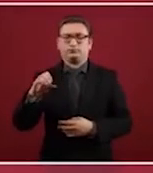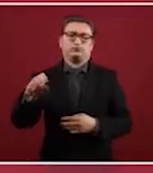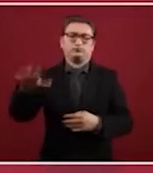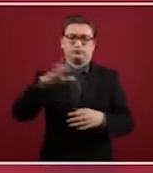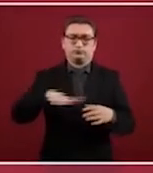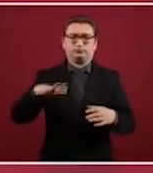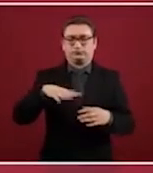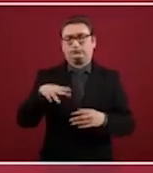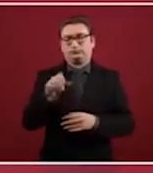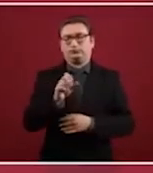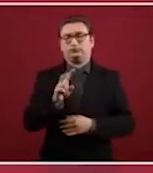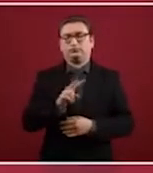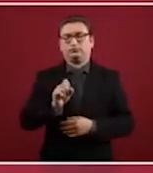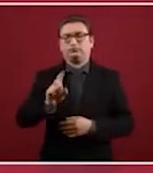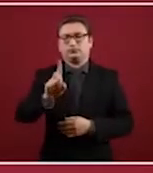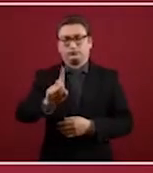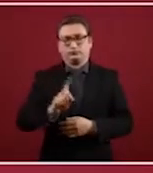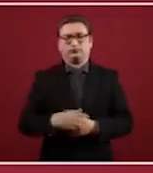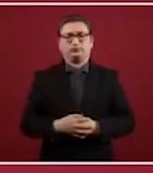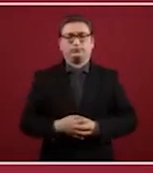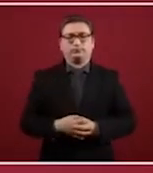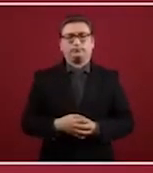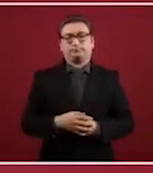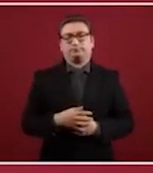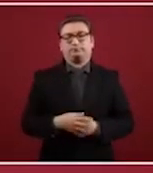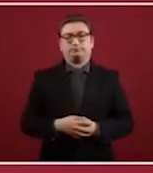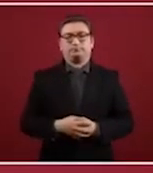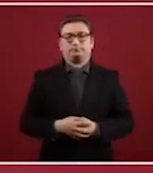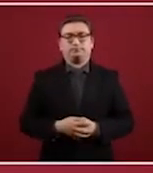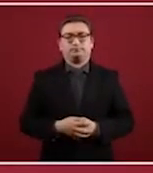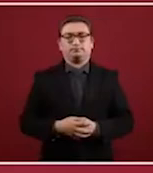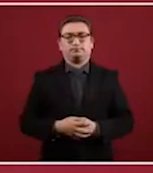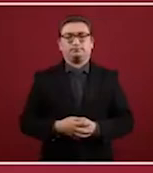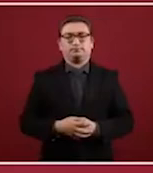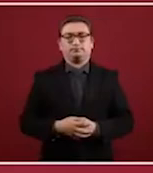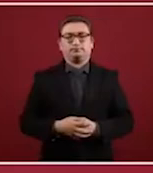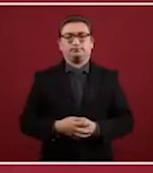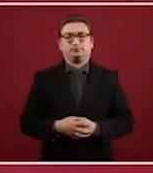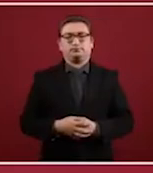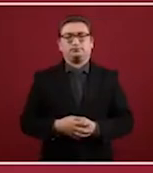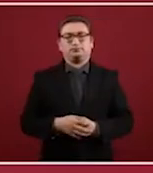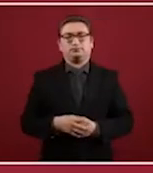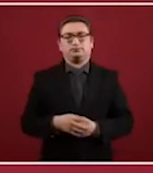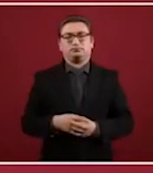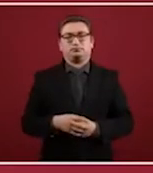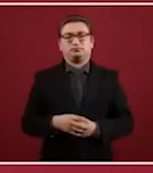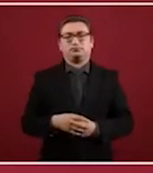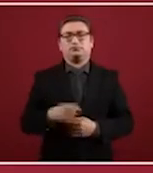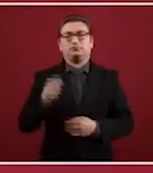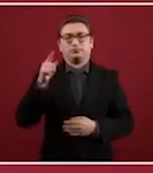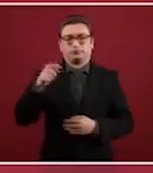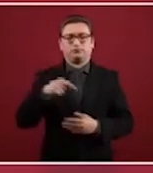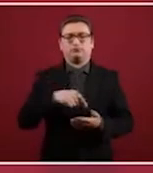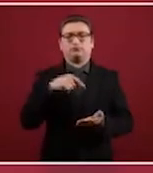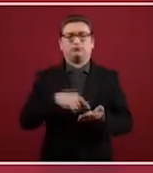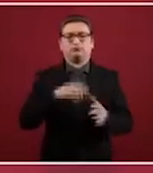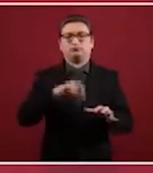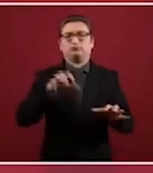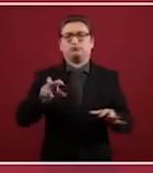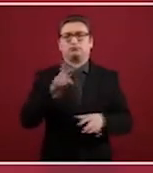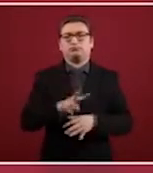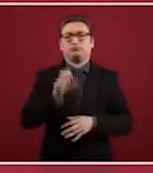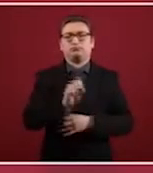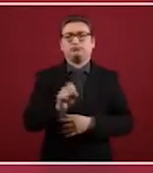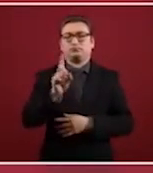este fin de semana. Solo van a ser 4 actos, viernes, sábado y